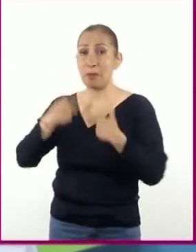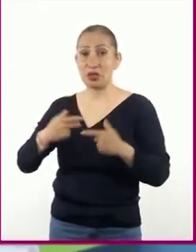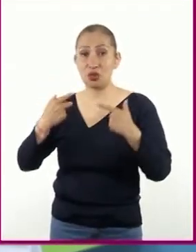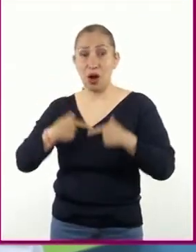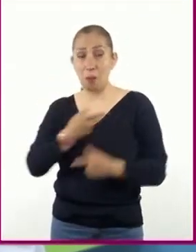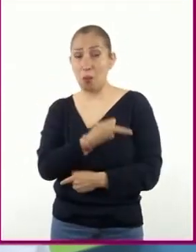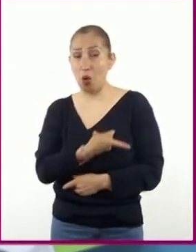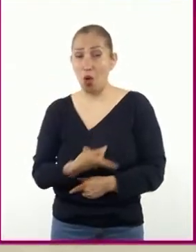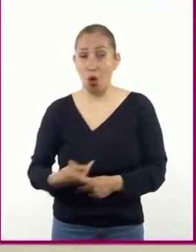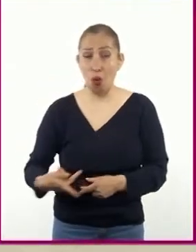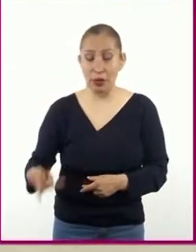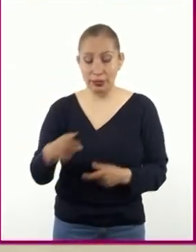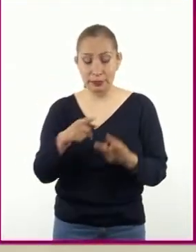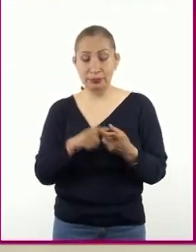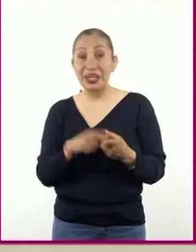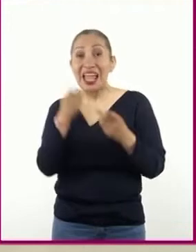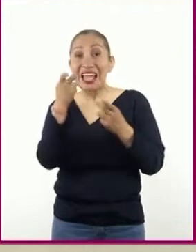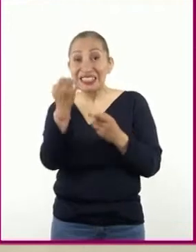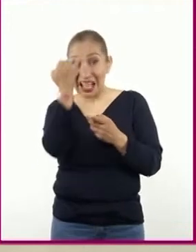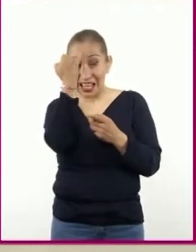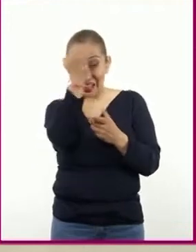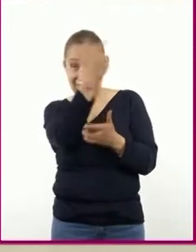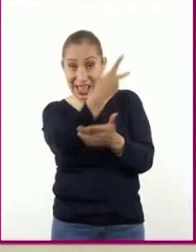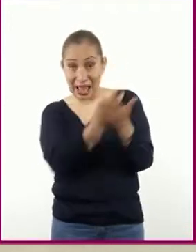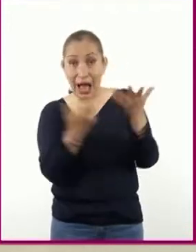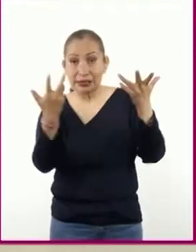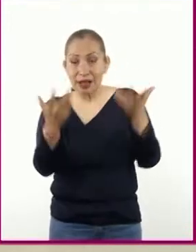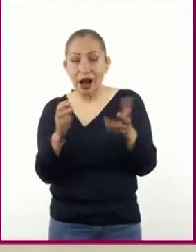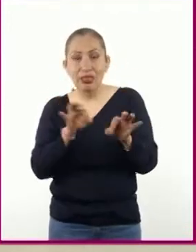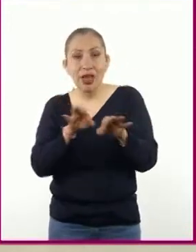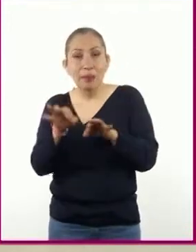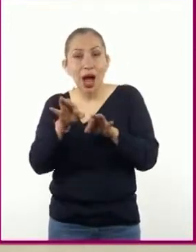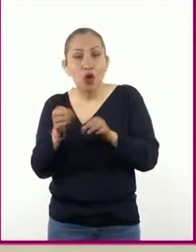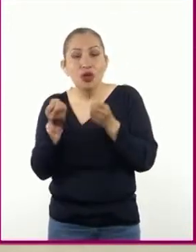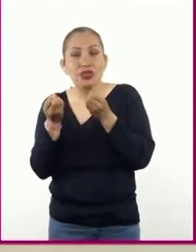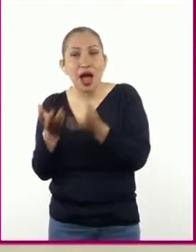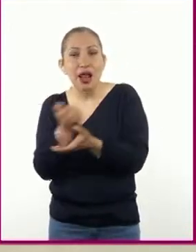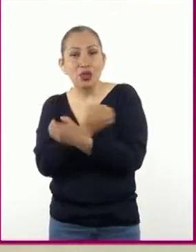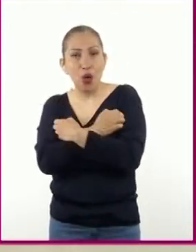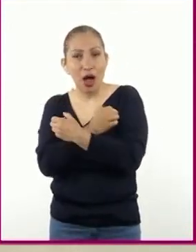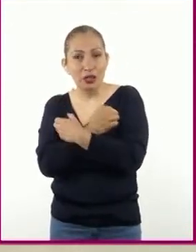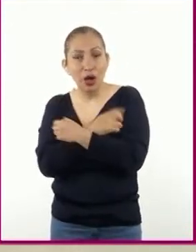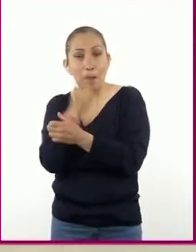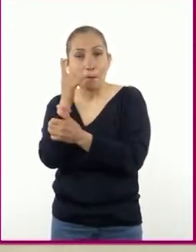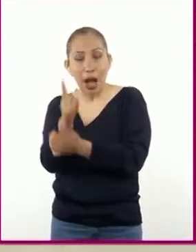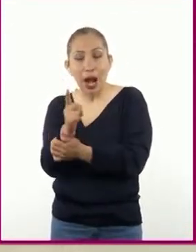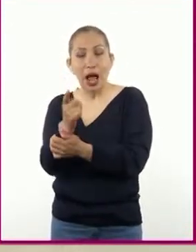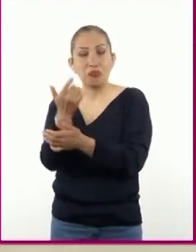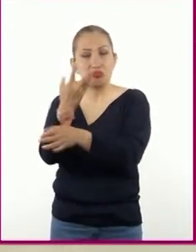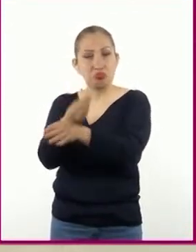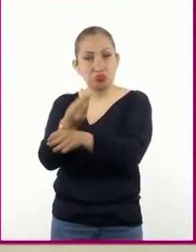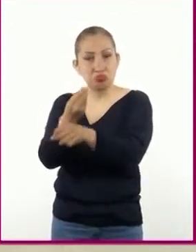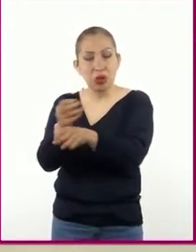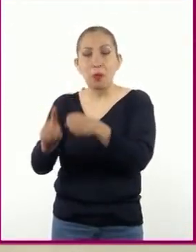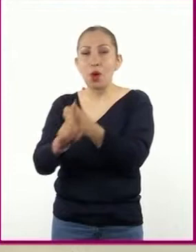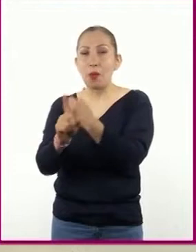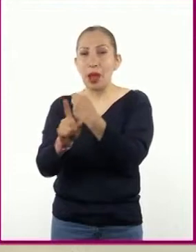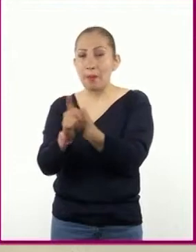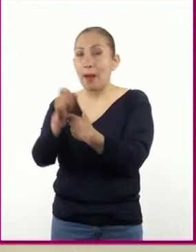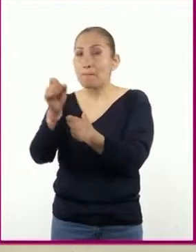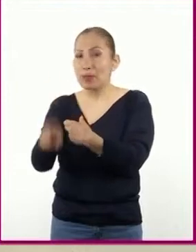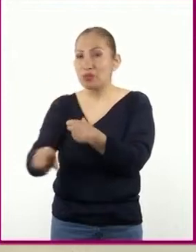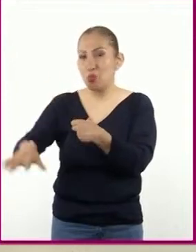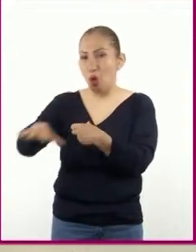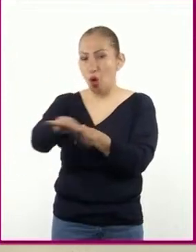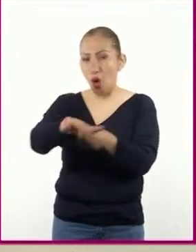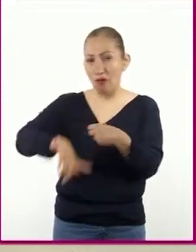inicial. Esta propuesta de generar empleos y brindar educación para subsanar los problemas que genera la violencia